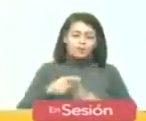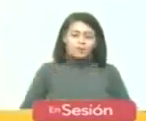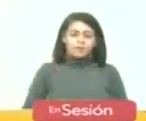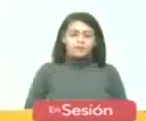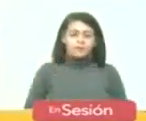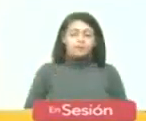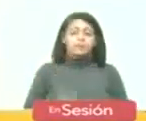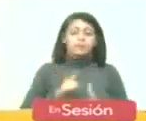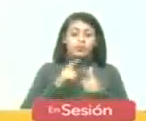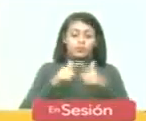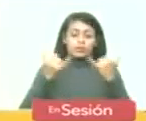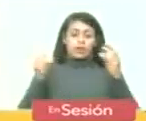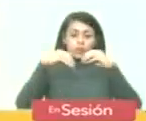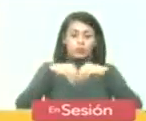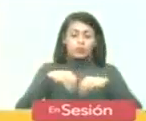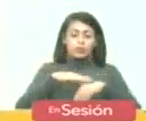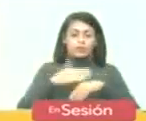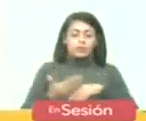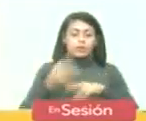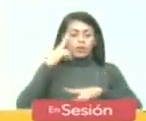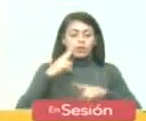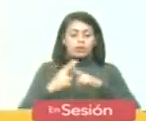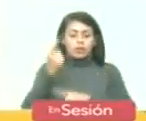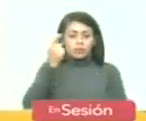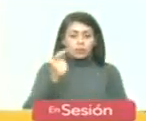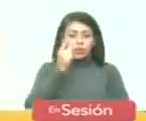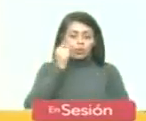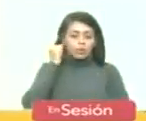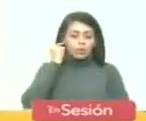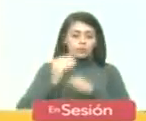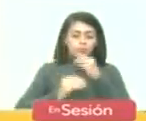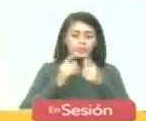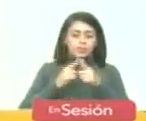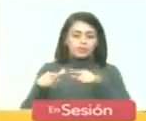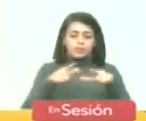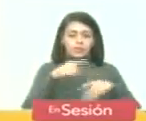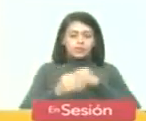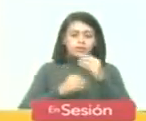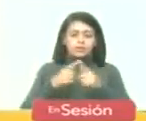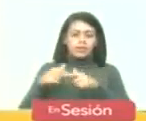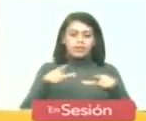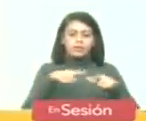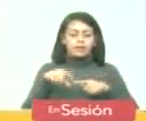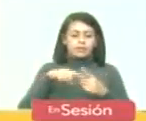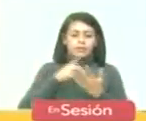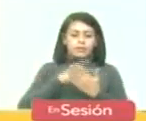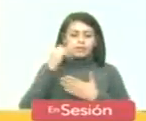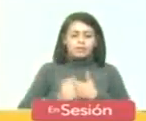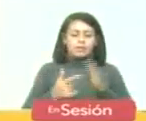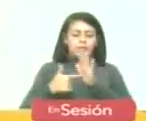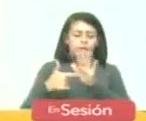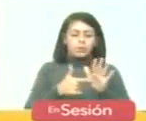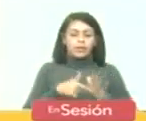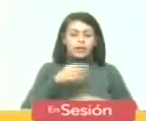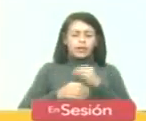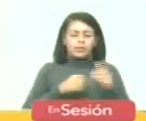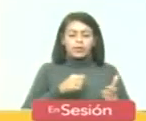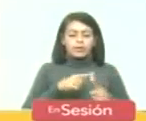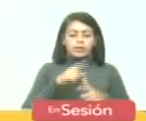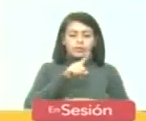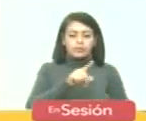En consideración, las honorables diputadas y los honorables diputados que estén de acuerdo con el proyecto presentado con motivo